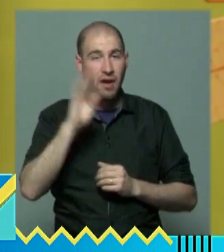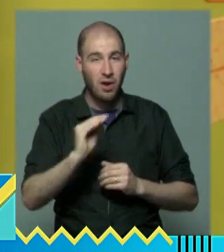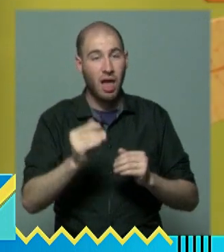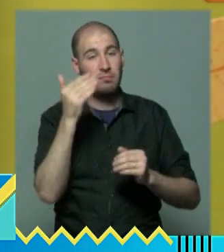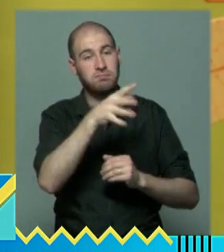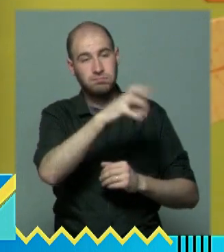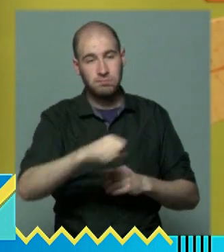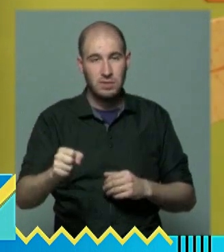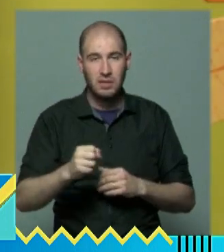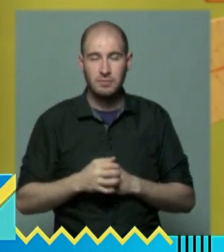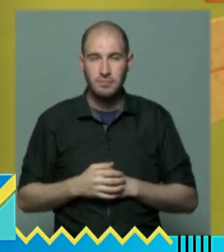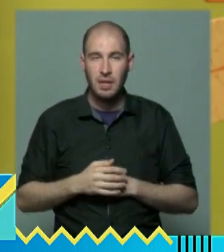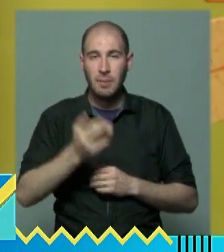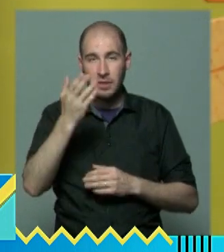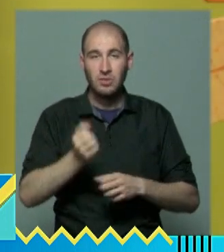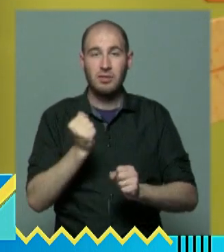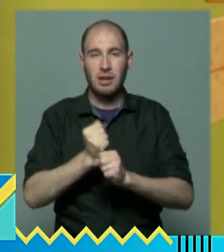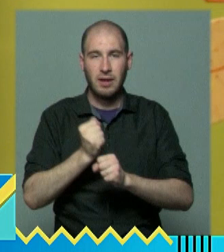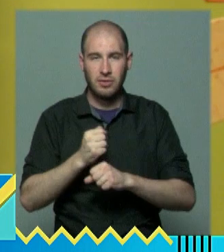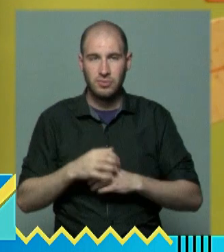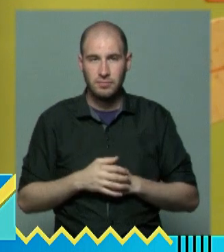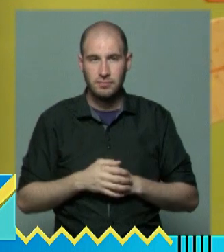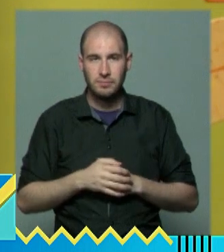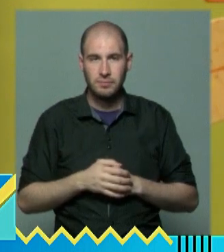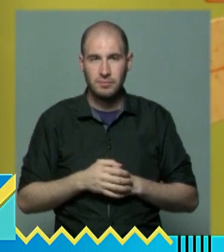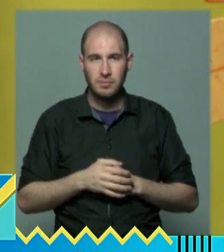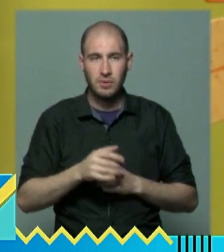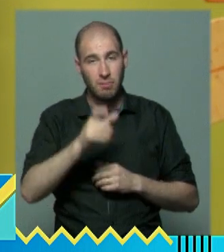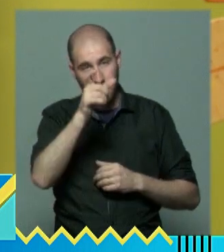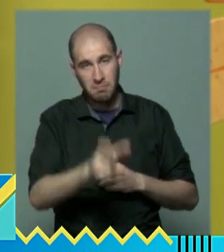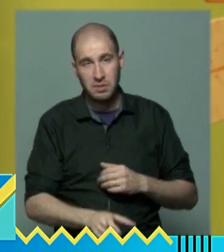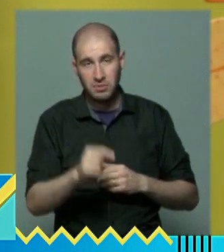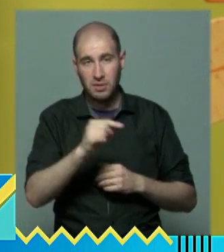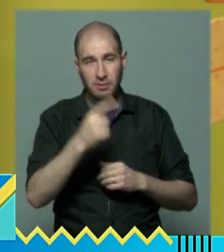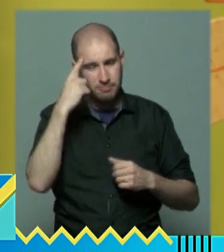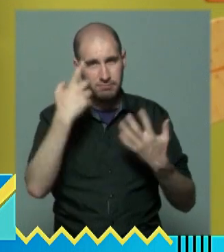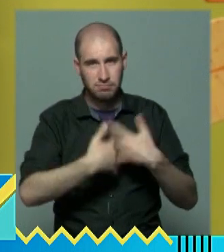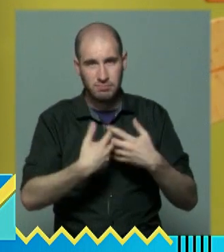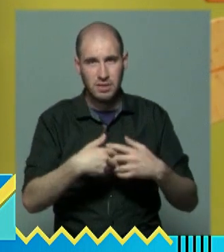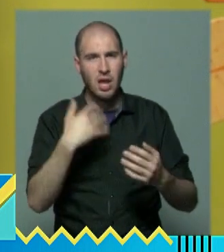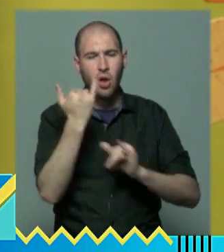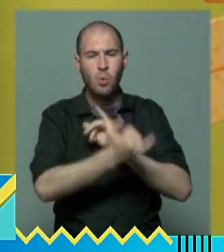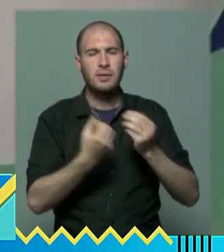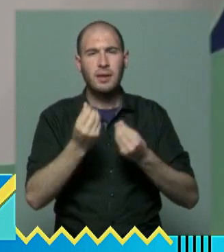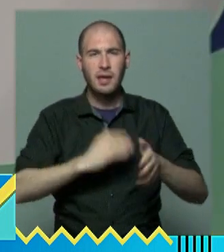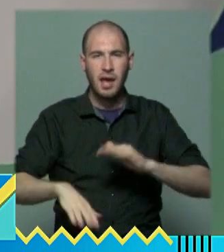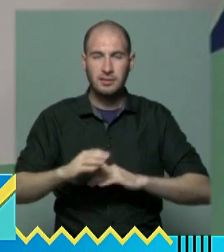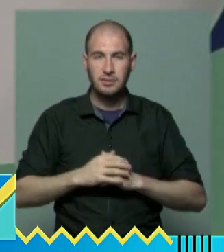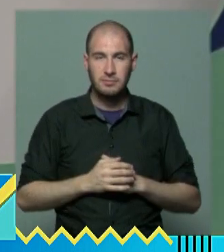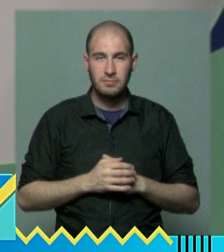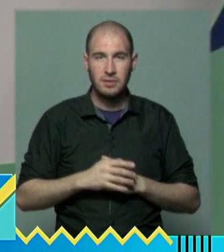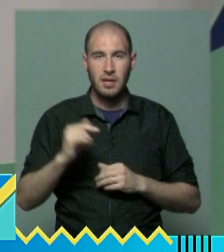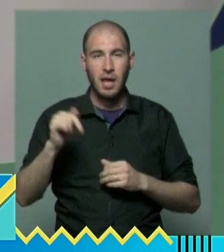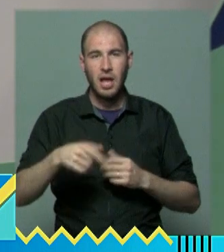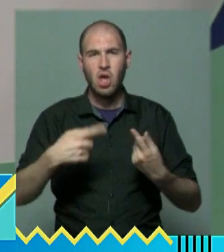porque cuando uno al trabajador lo trata como lo que es una persona pensante y se le explica lo que está haciendo y se desbarata